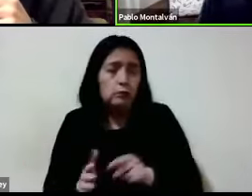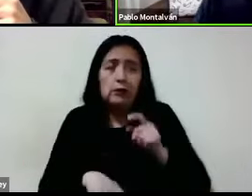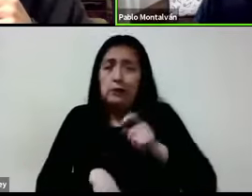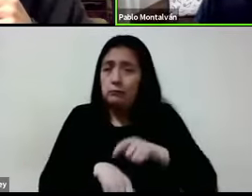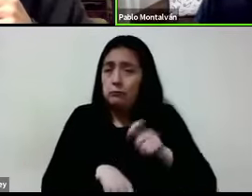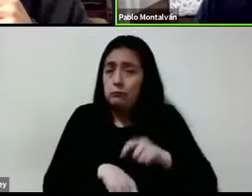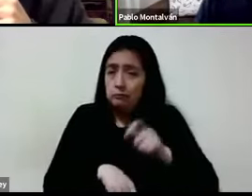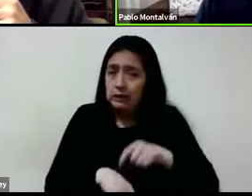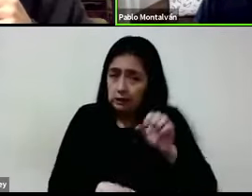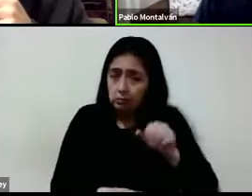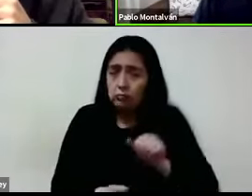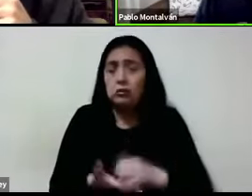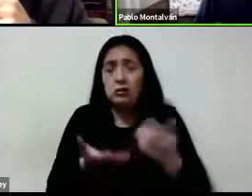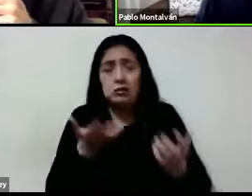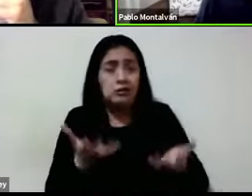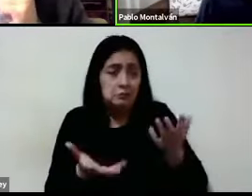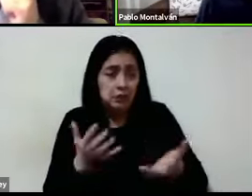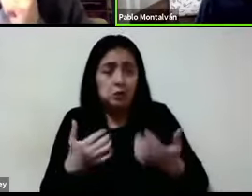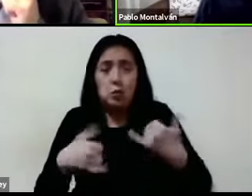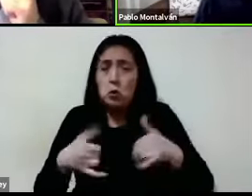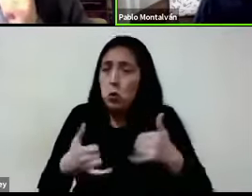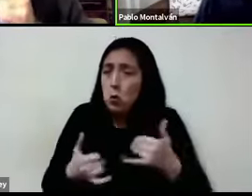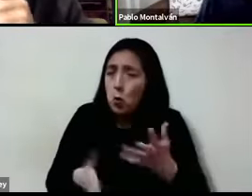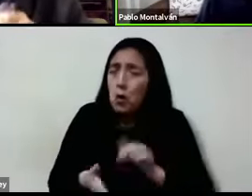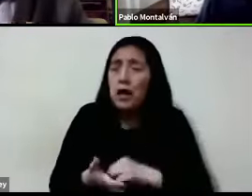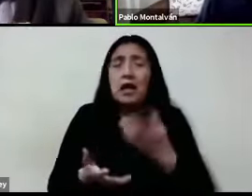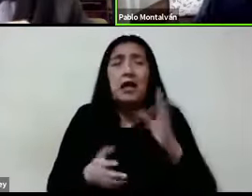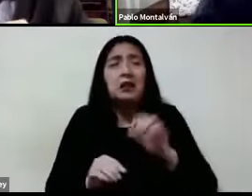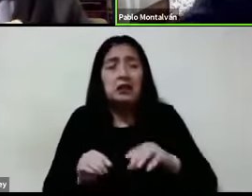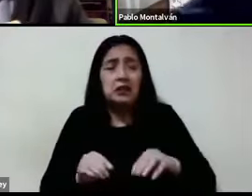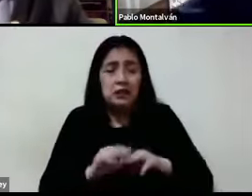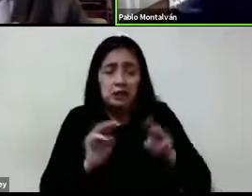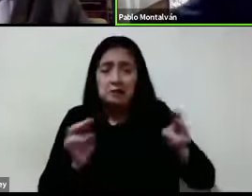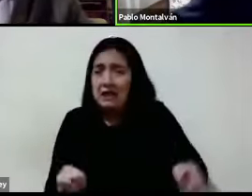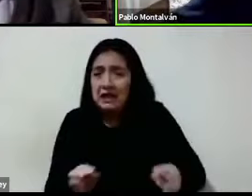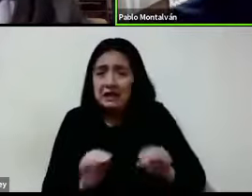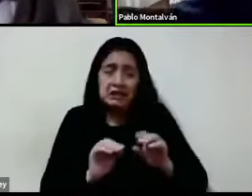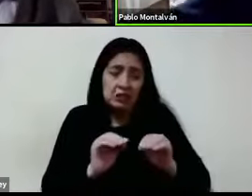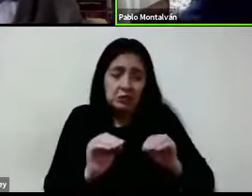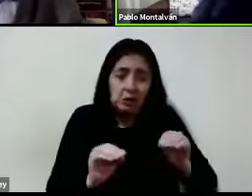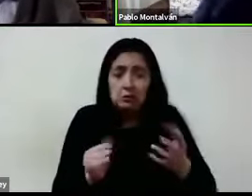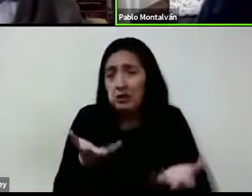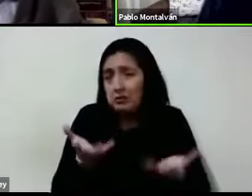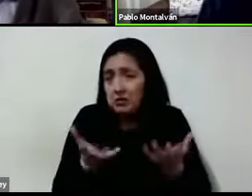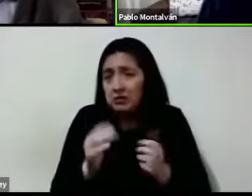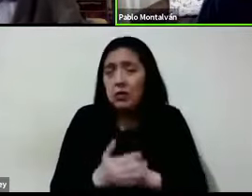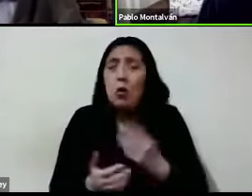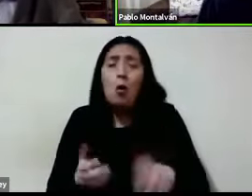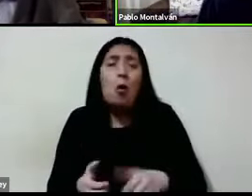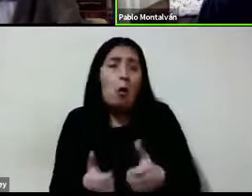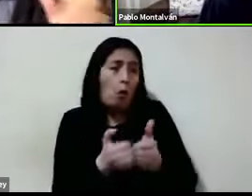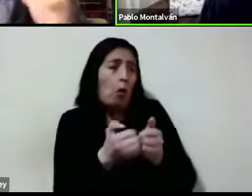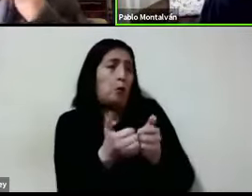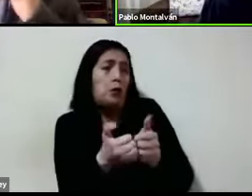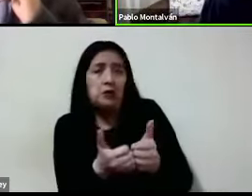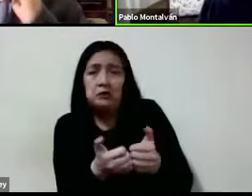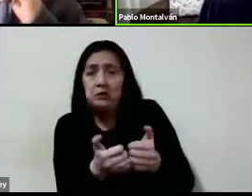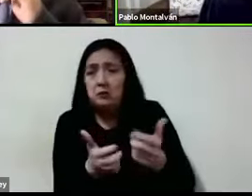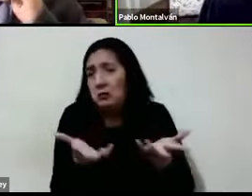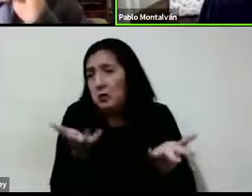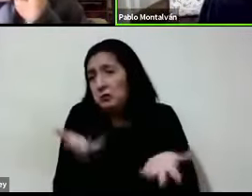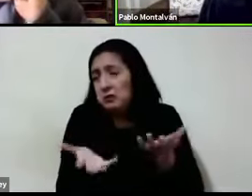momentos en los que de repente jueguen algo, algún juego de mesa, incluso un videojuego, si es el caso, si lo